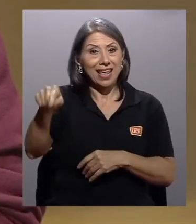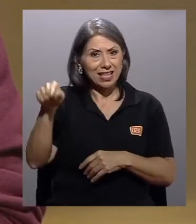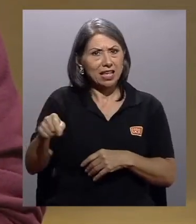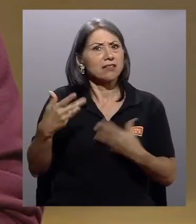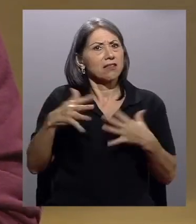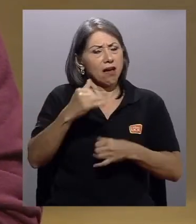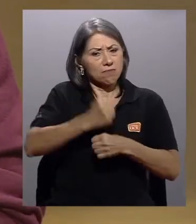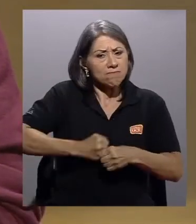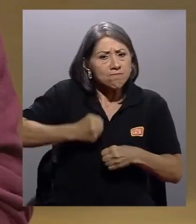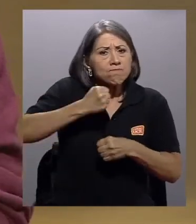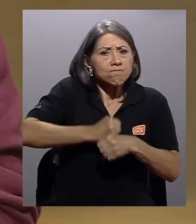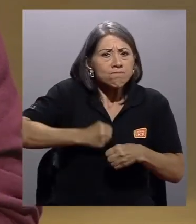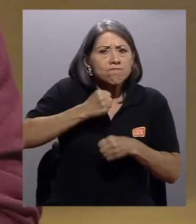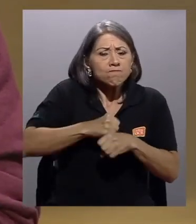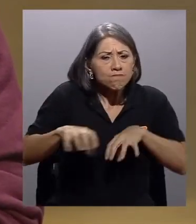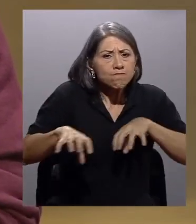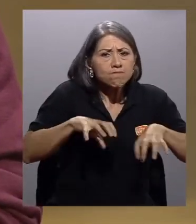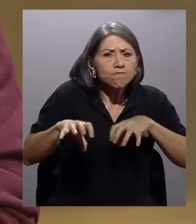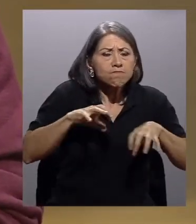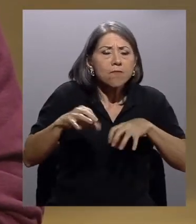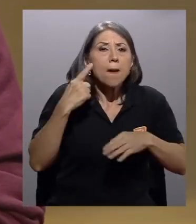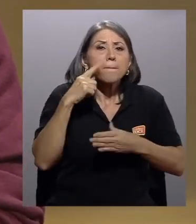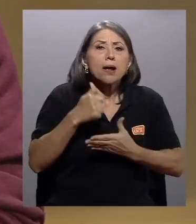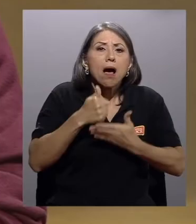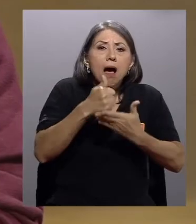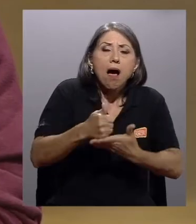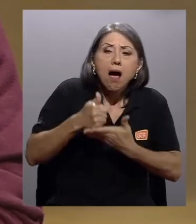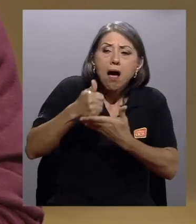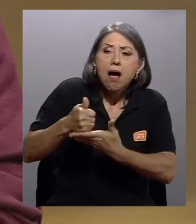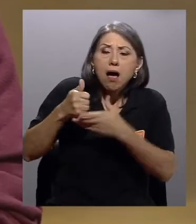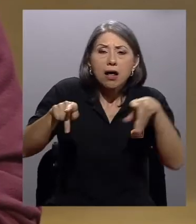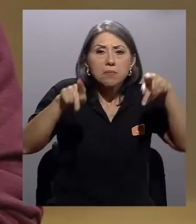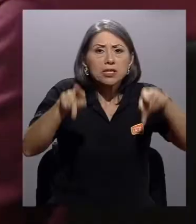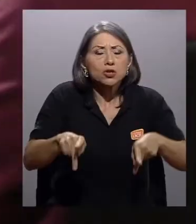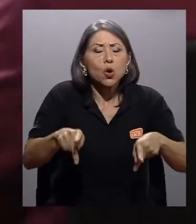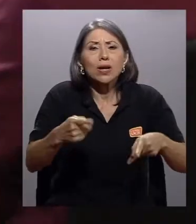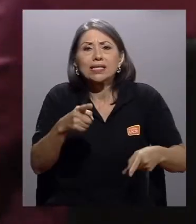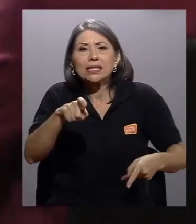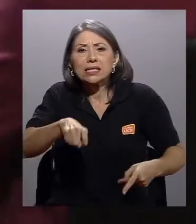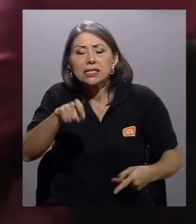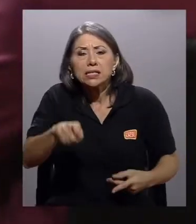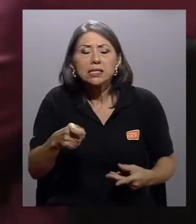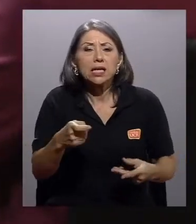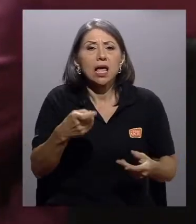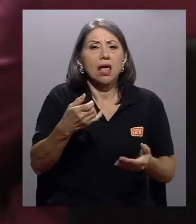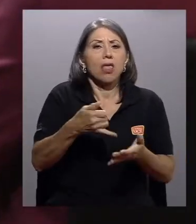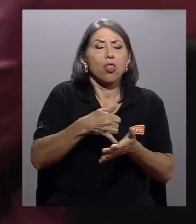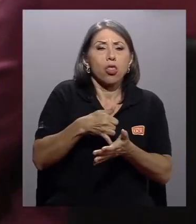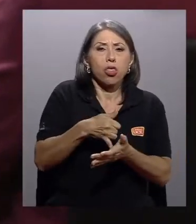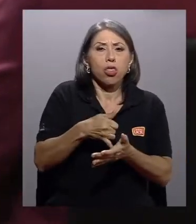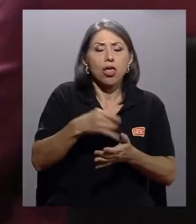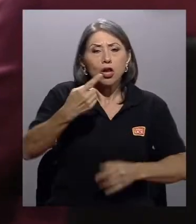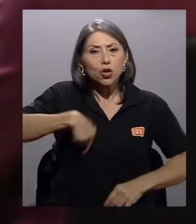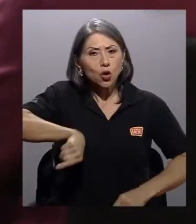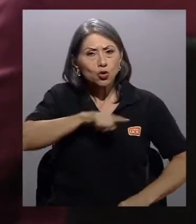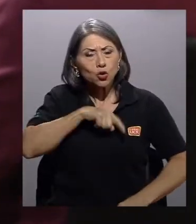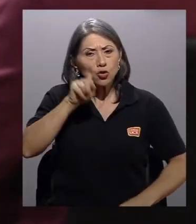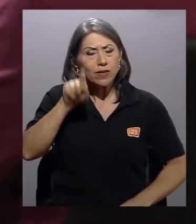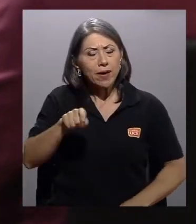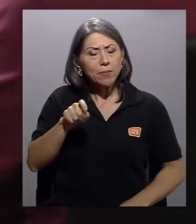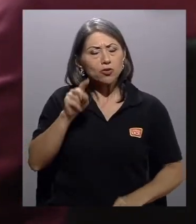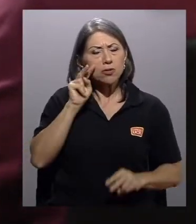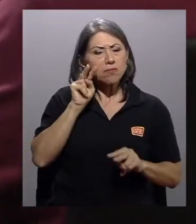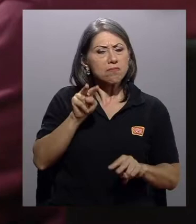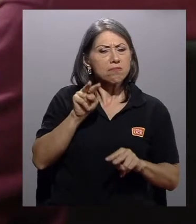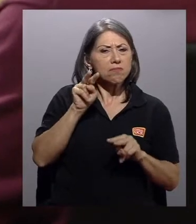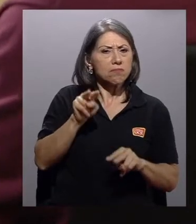para asistir a las personas en condiciones más vulnerables. Y yo creo que debemos revisar hacia dónde